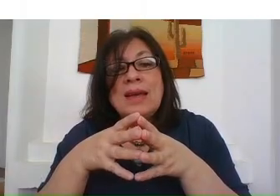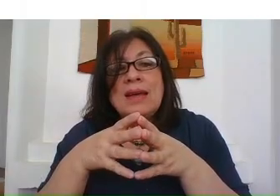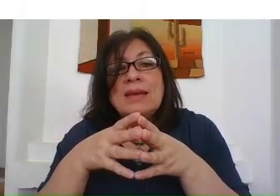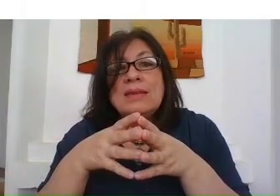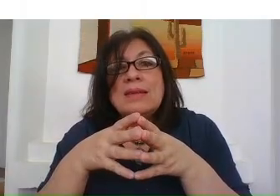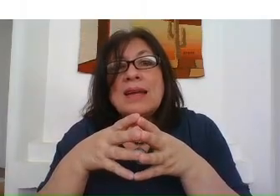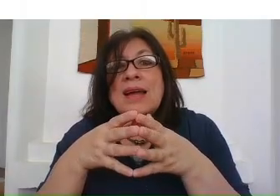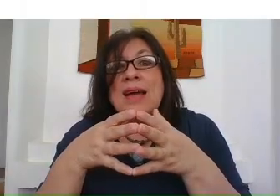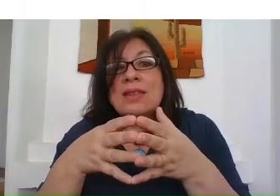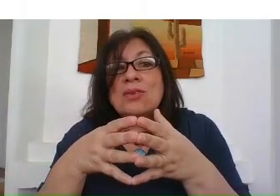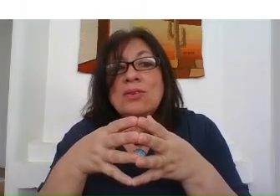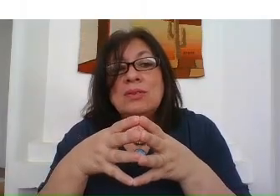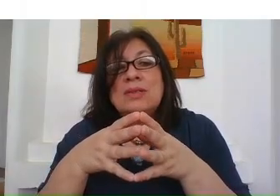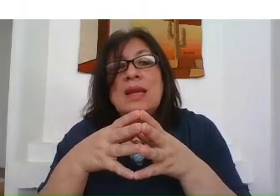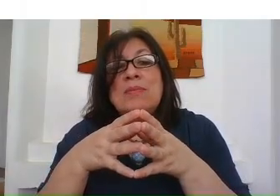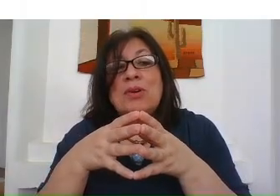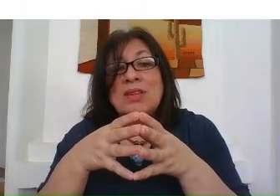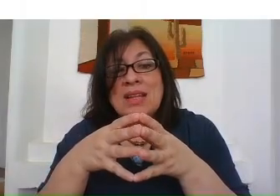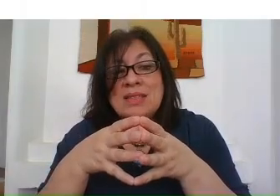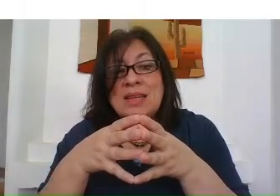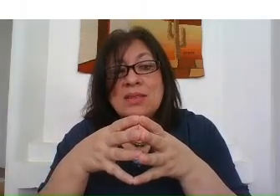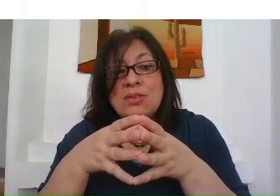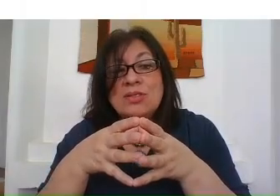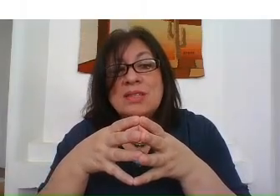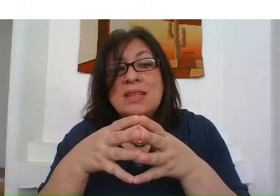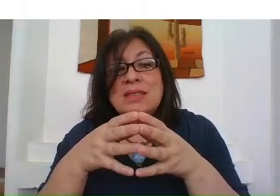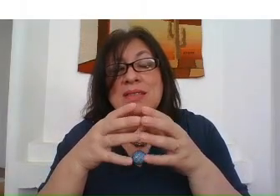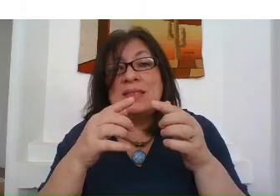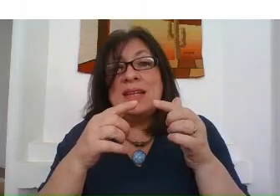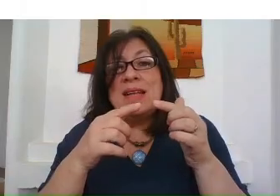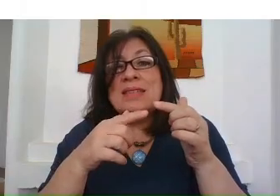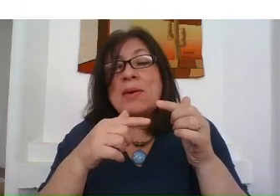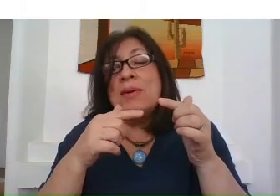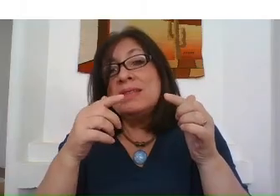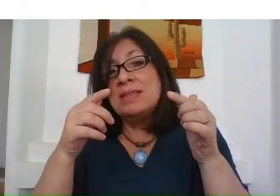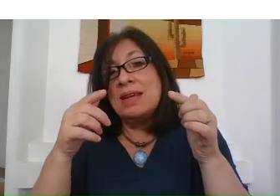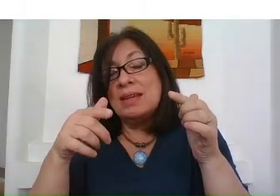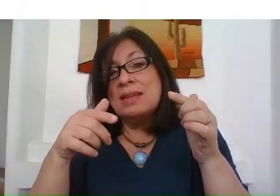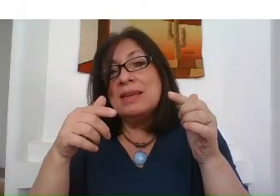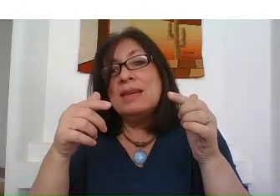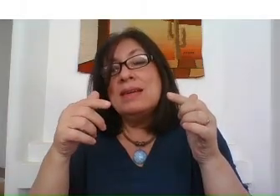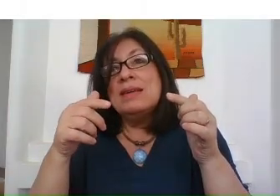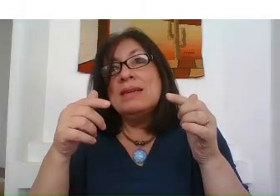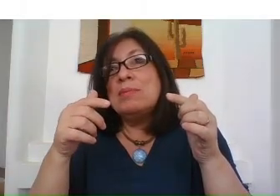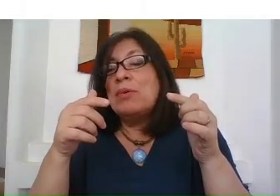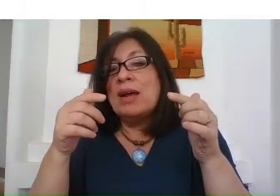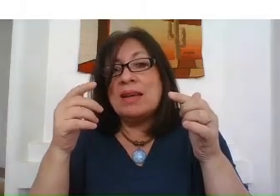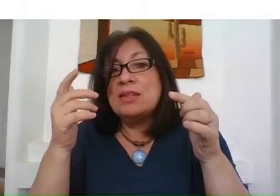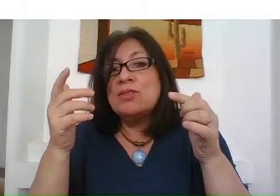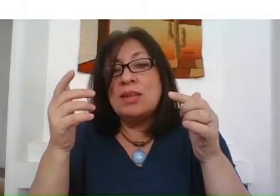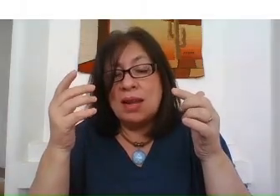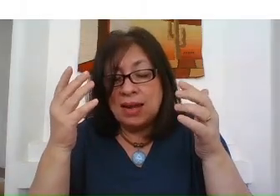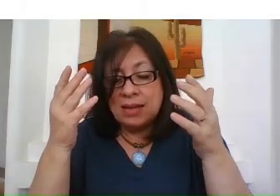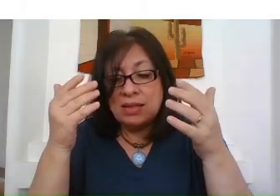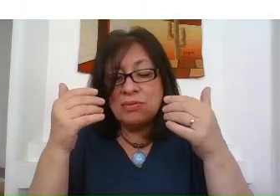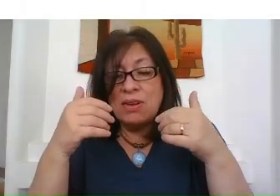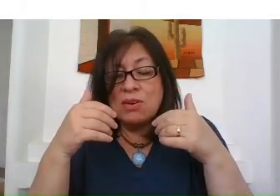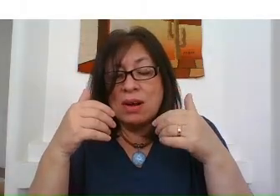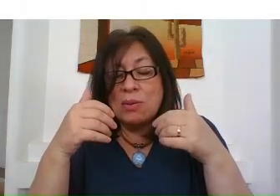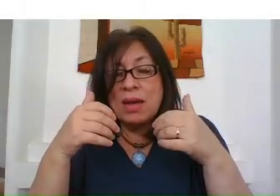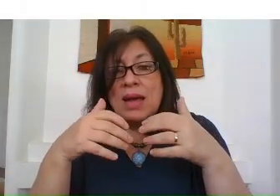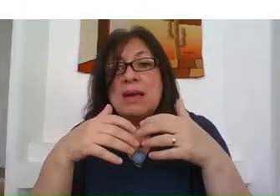Eh, Rescato la importancia entonces de la secuencia por aquello de la